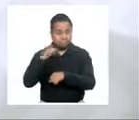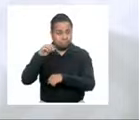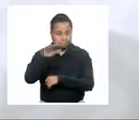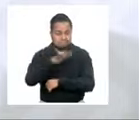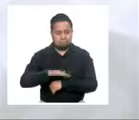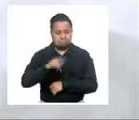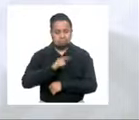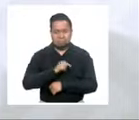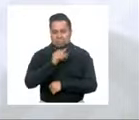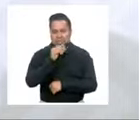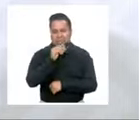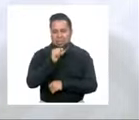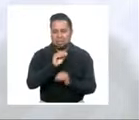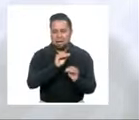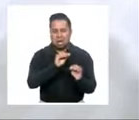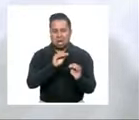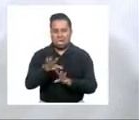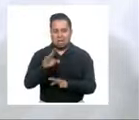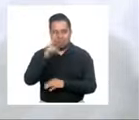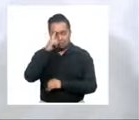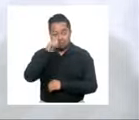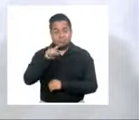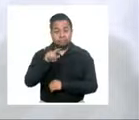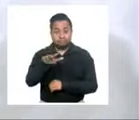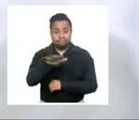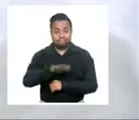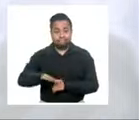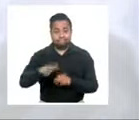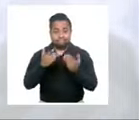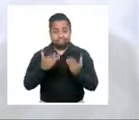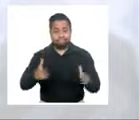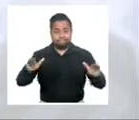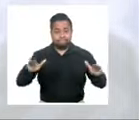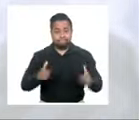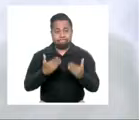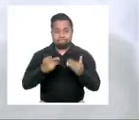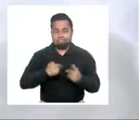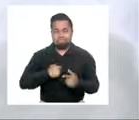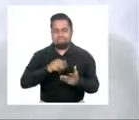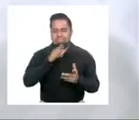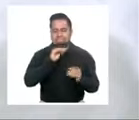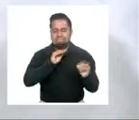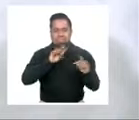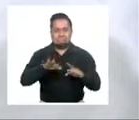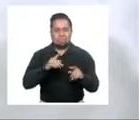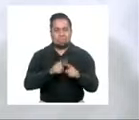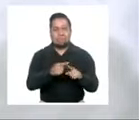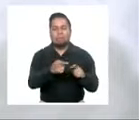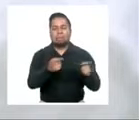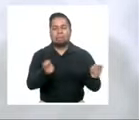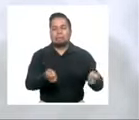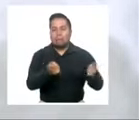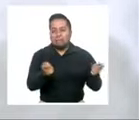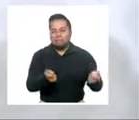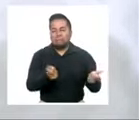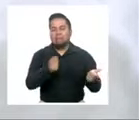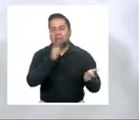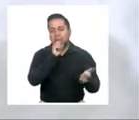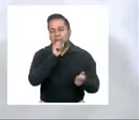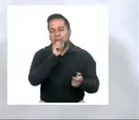no podemos abandonar a nuestros músicos, tanto a la banda